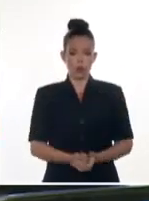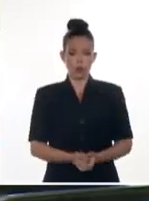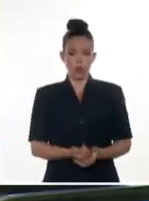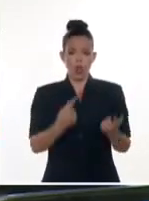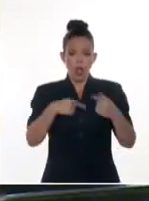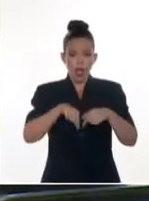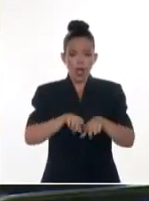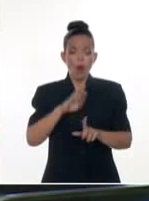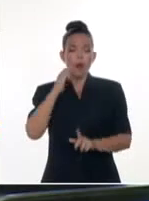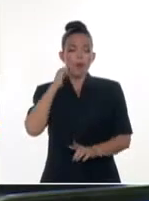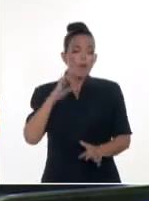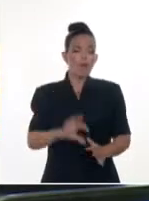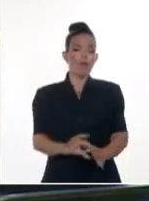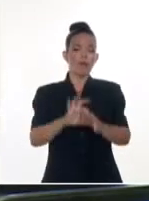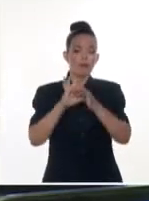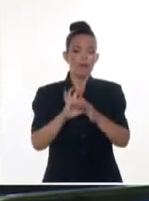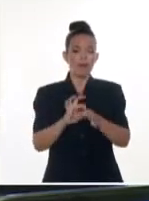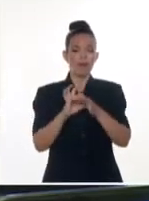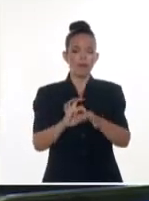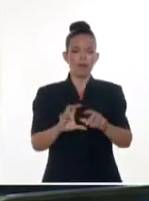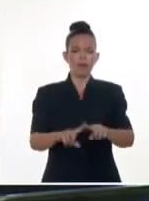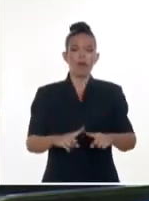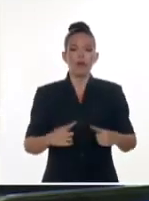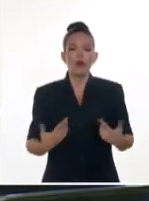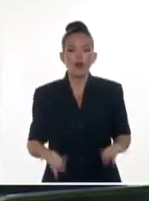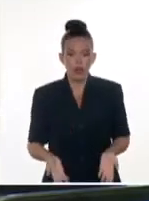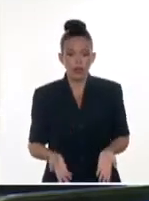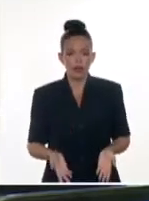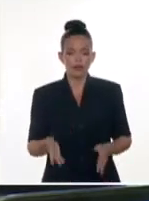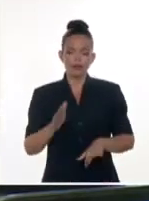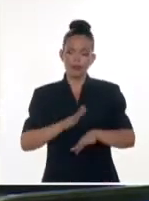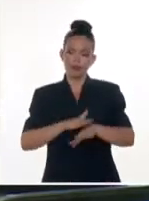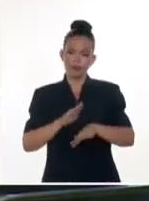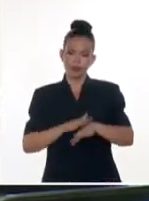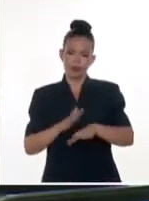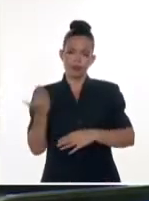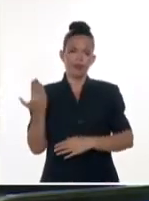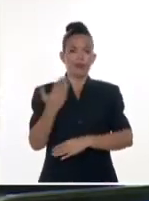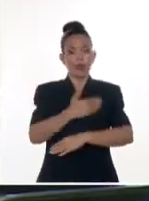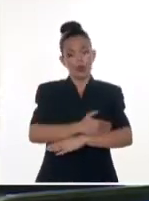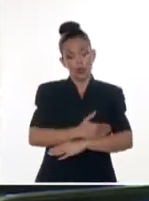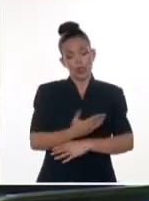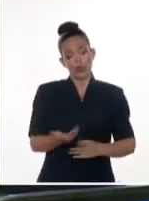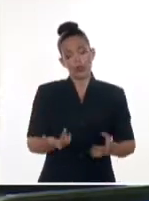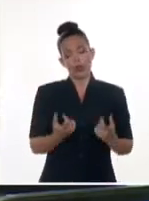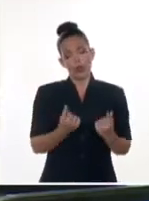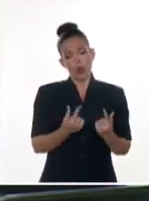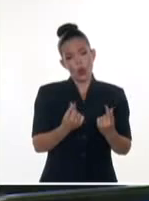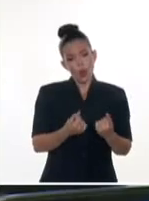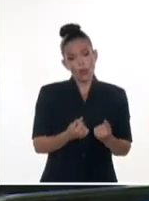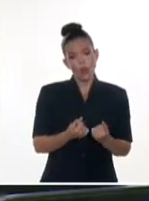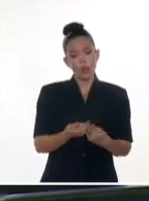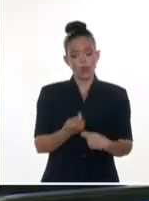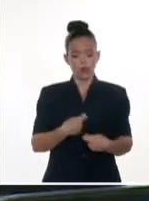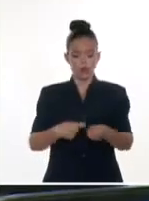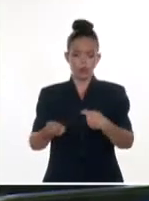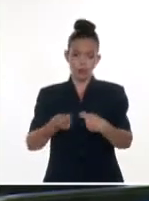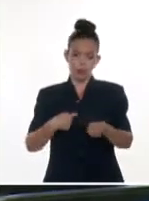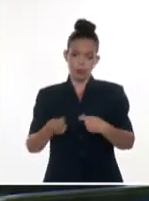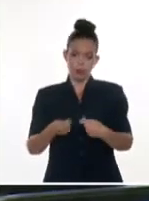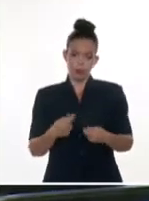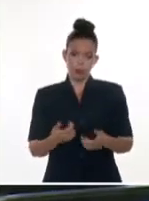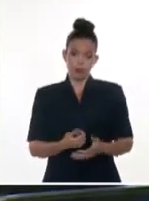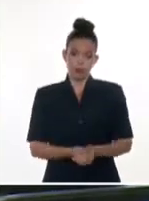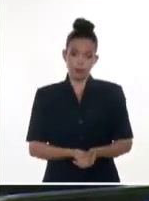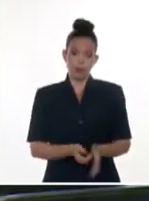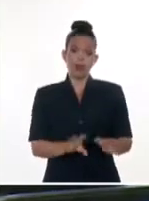al tenerla que enfrentar bajo el más cruel bloqueo económico, comercial y financiero,